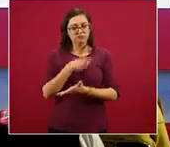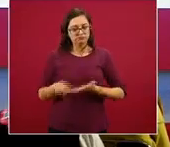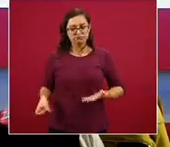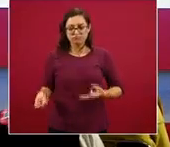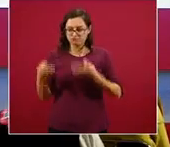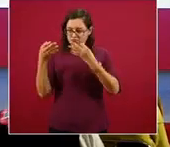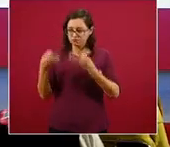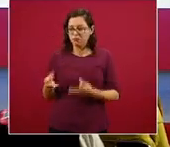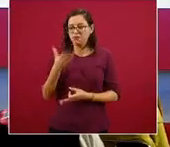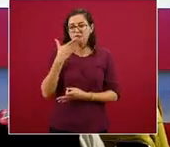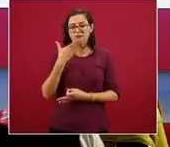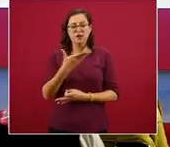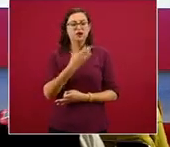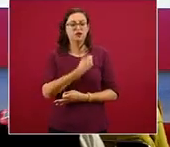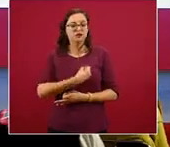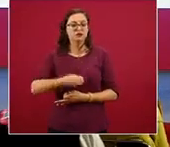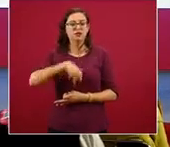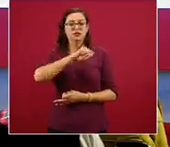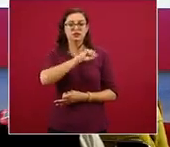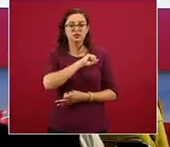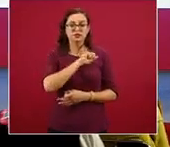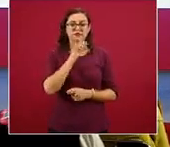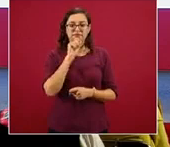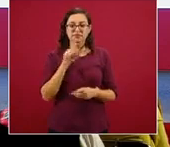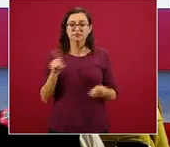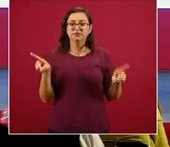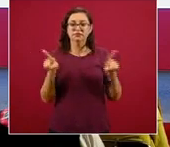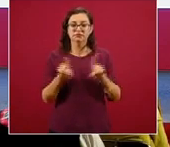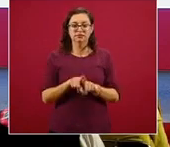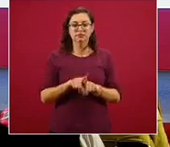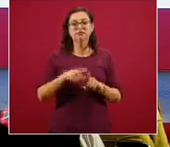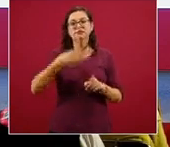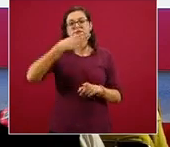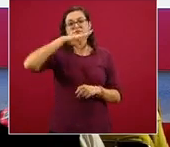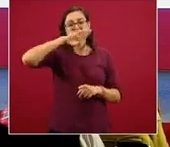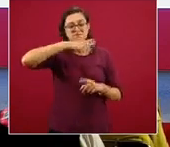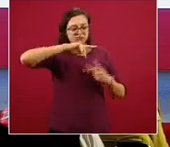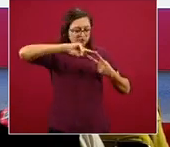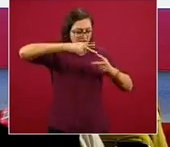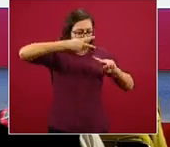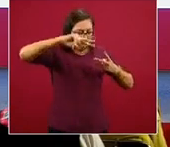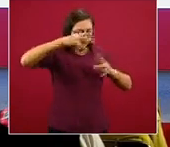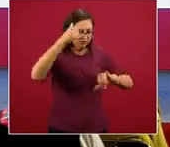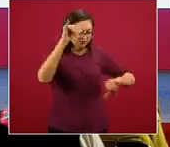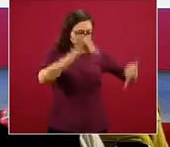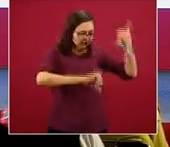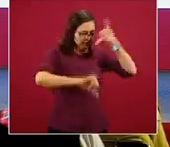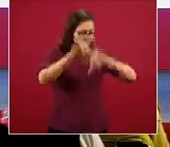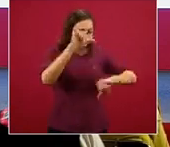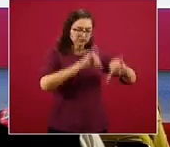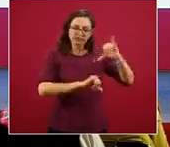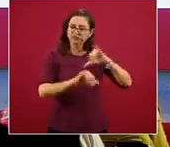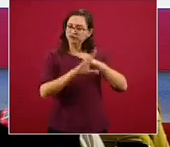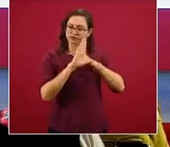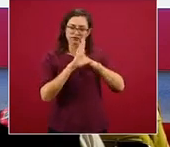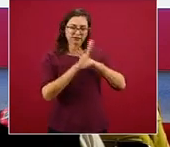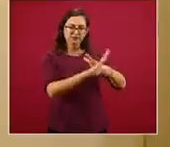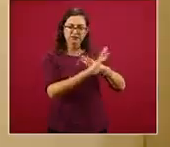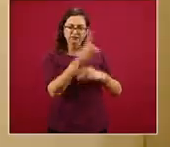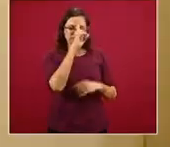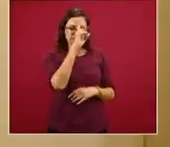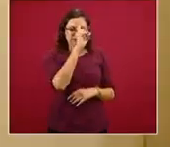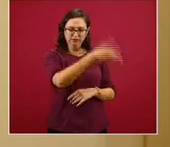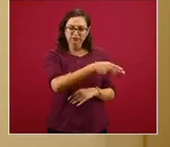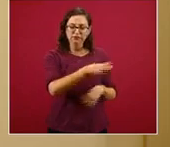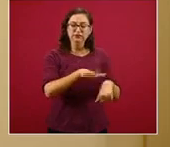productores agroecológicos, la prohibición de la siembra de maíz transgénico para proteger esa diversidad que es un portento de la humanidad,